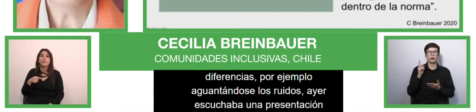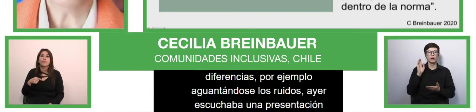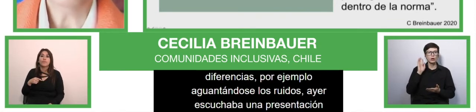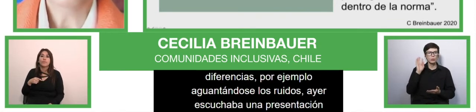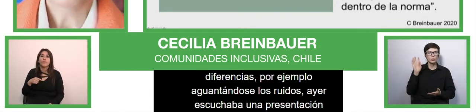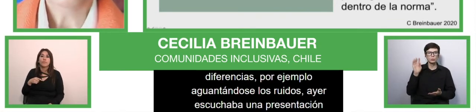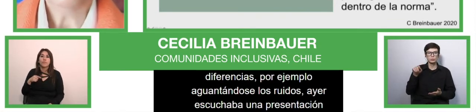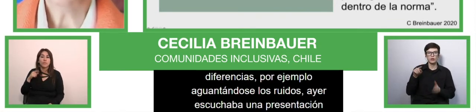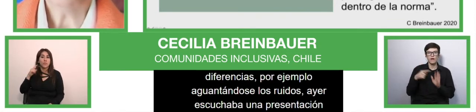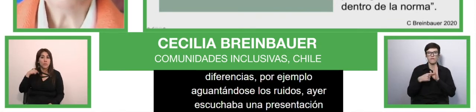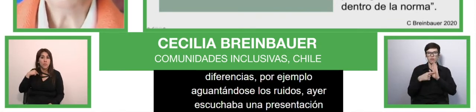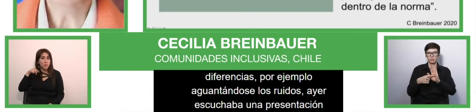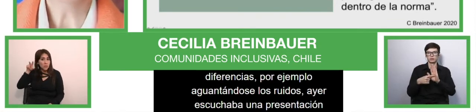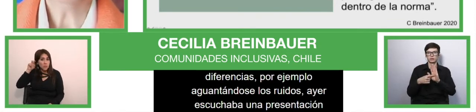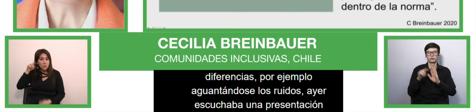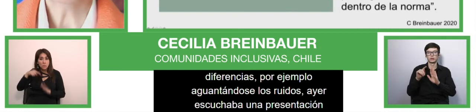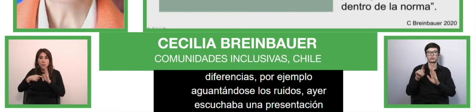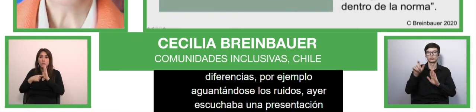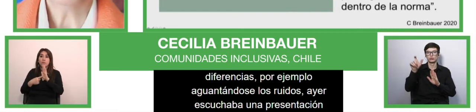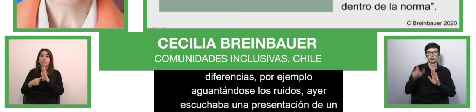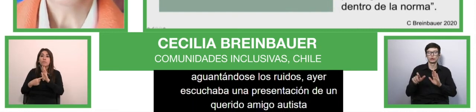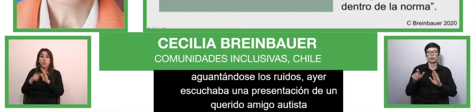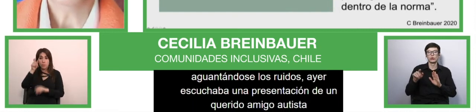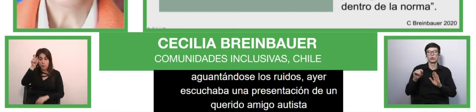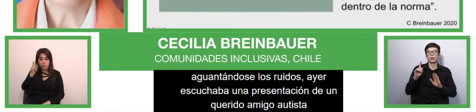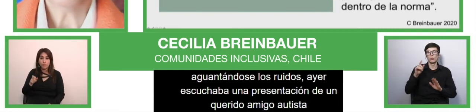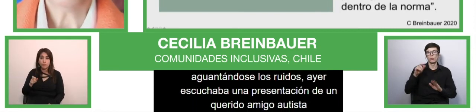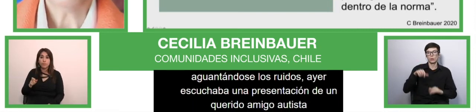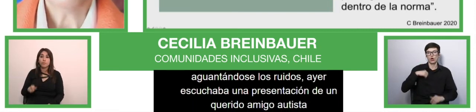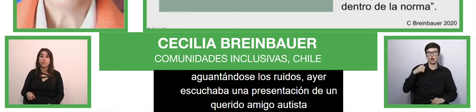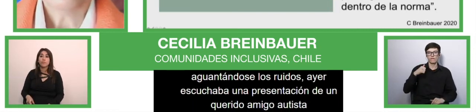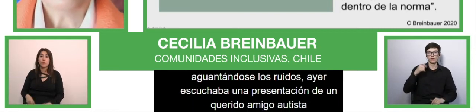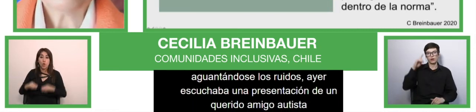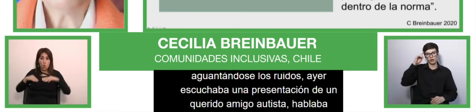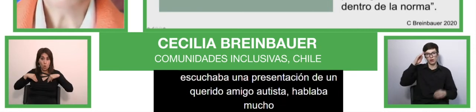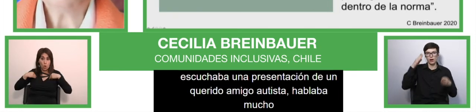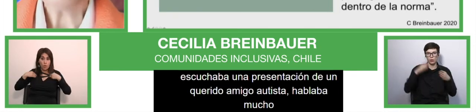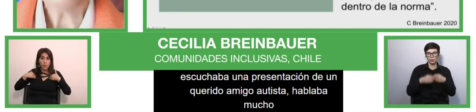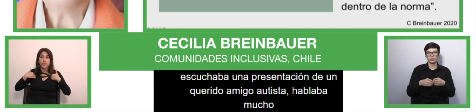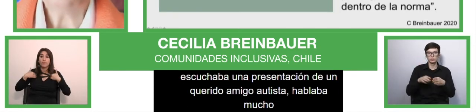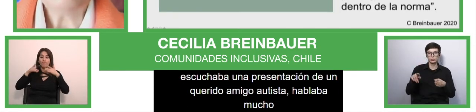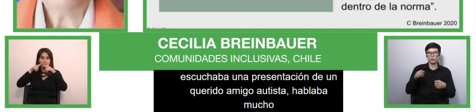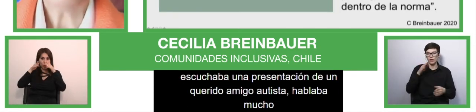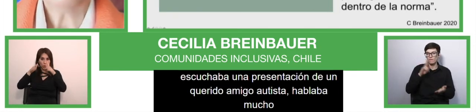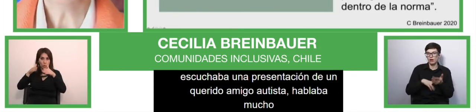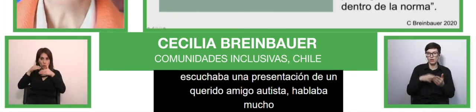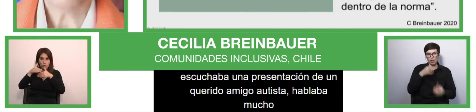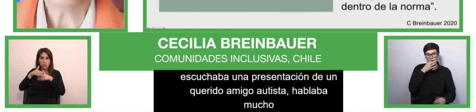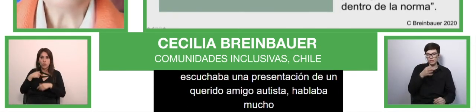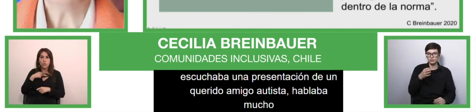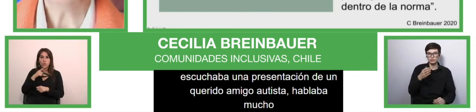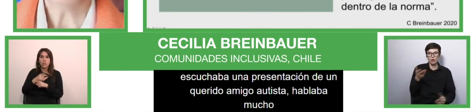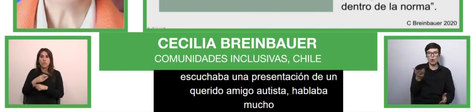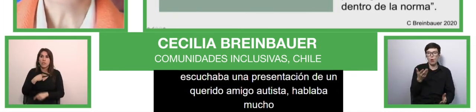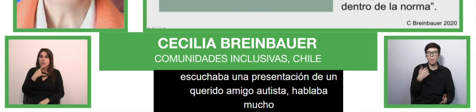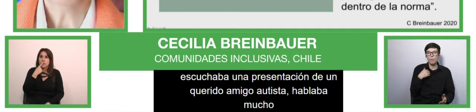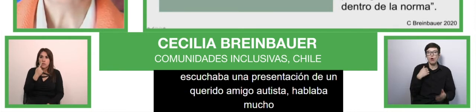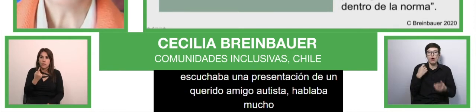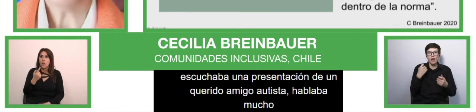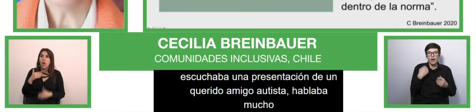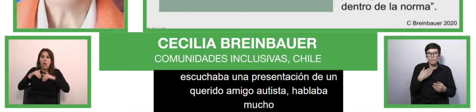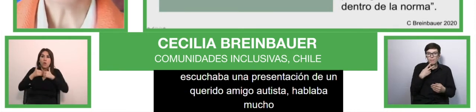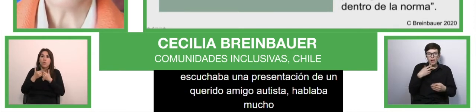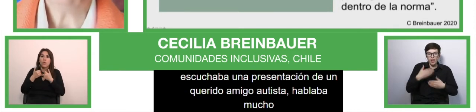autista y hablaba mucho de cómo pasan la vida aprendiendo a disimular